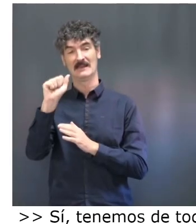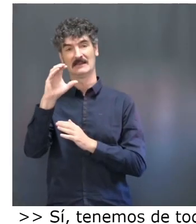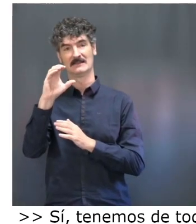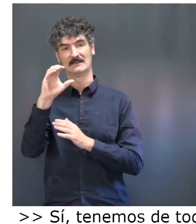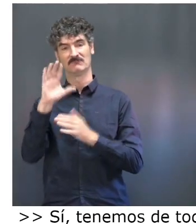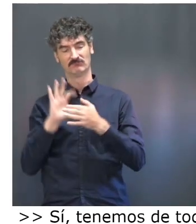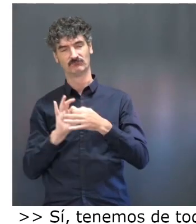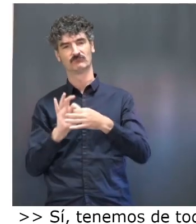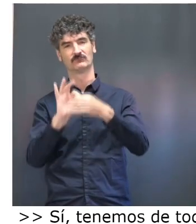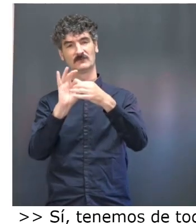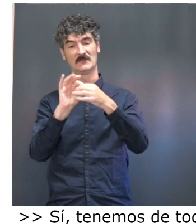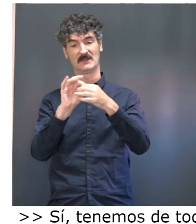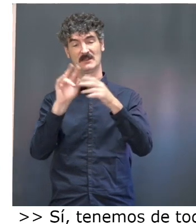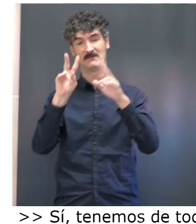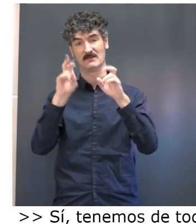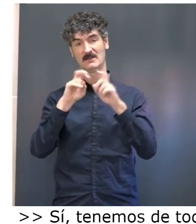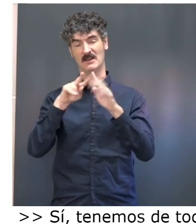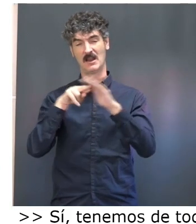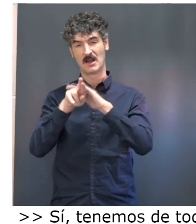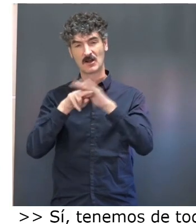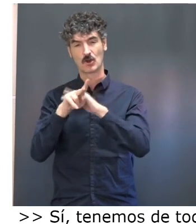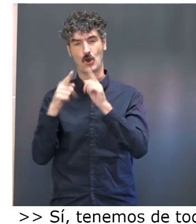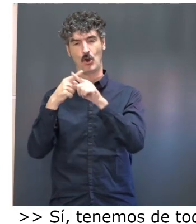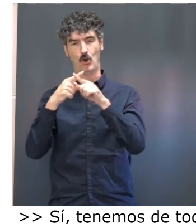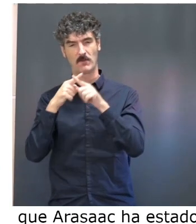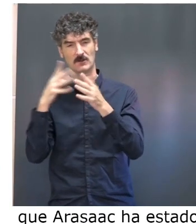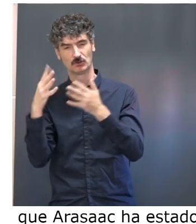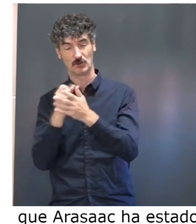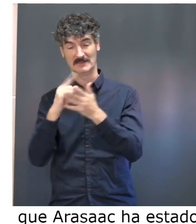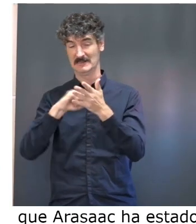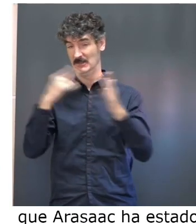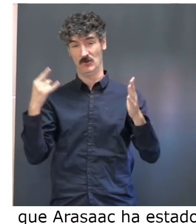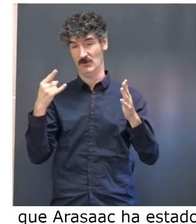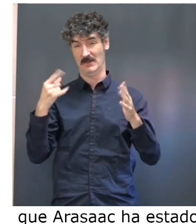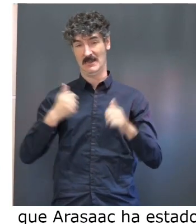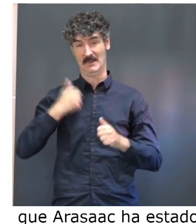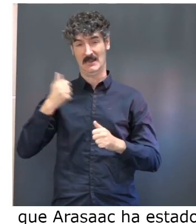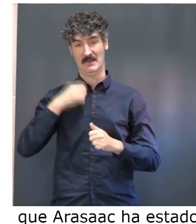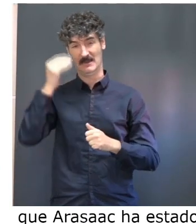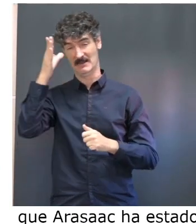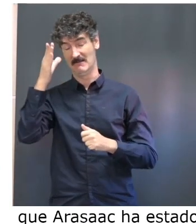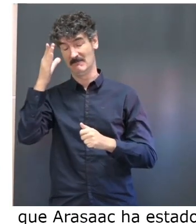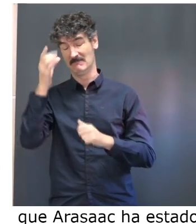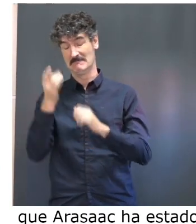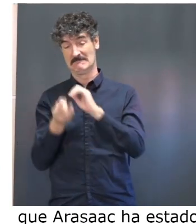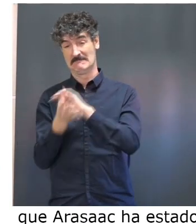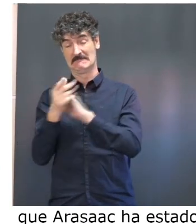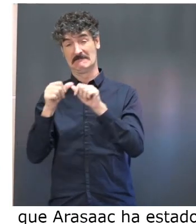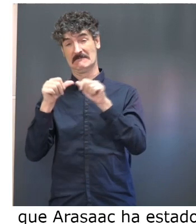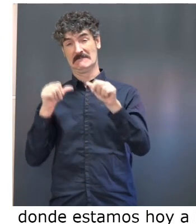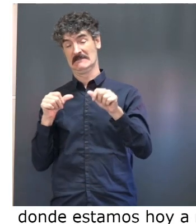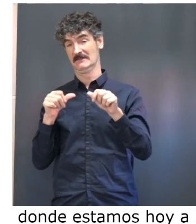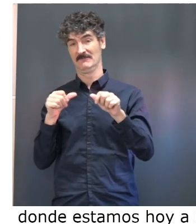estamos hoy, a nivel de generación de recursos y de poder compartirlos, ¿no? Sin esta tecnología se hubiese quedado en donde nació, en el Centro de Educación Especial